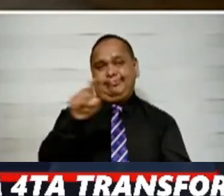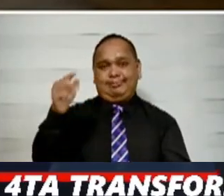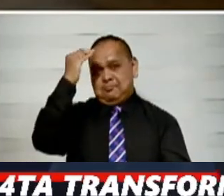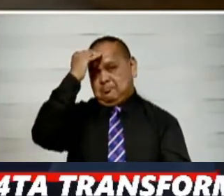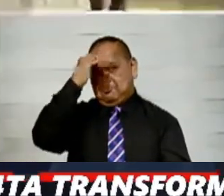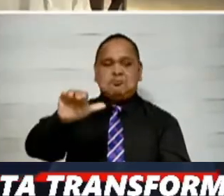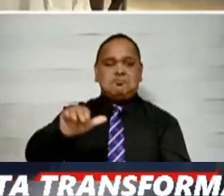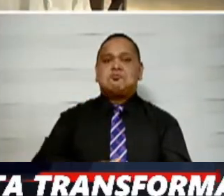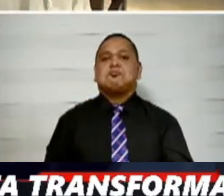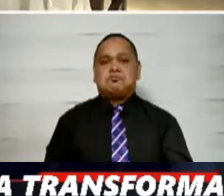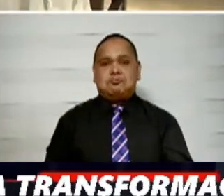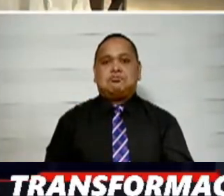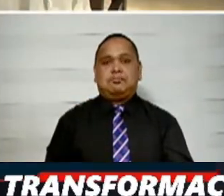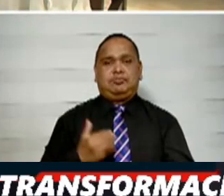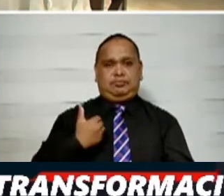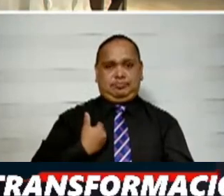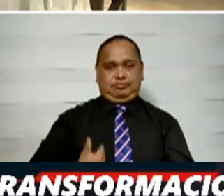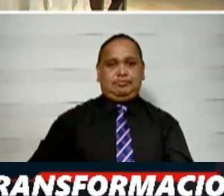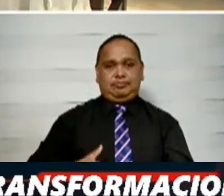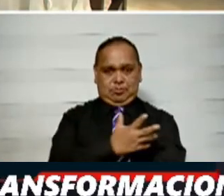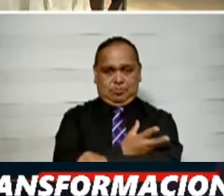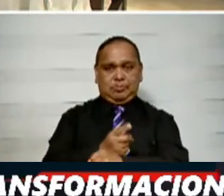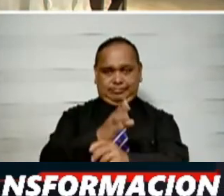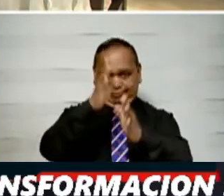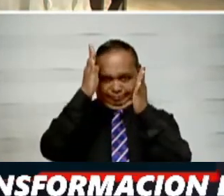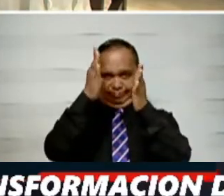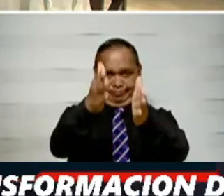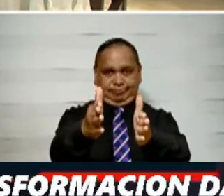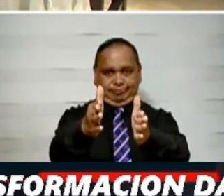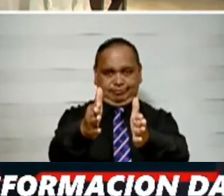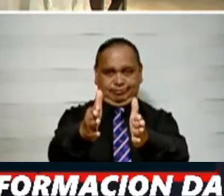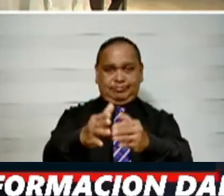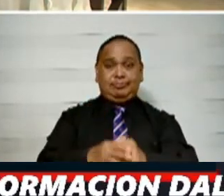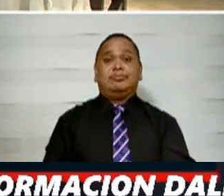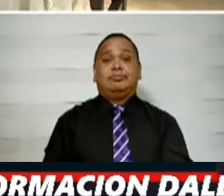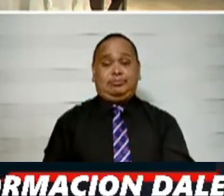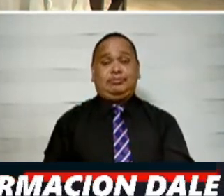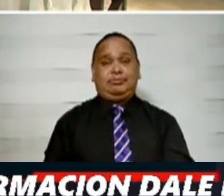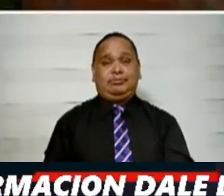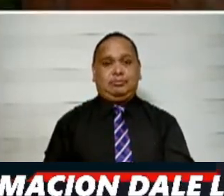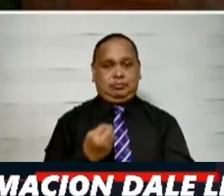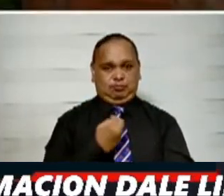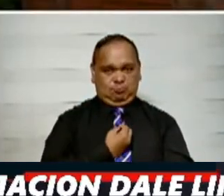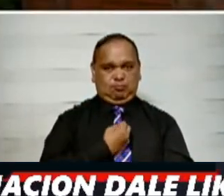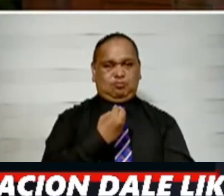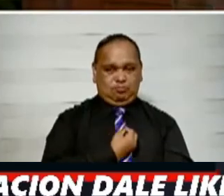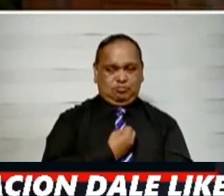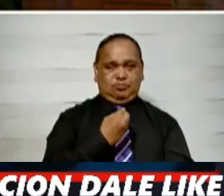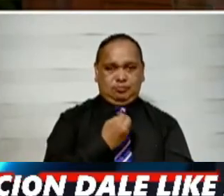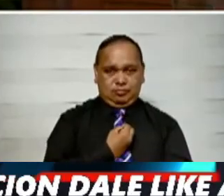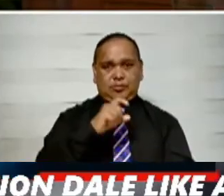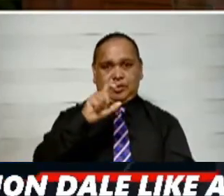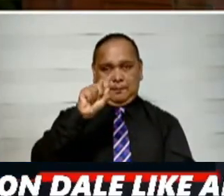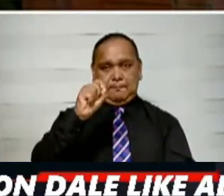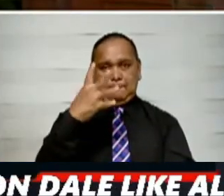Nacho. Es. Yo voy derecho y no me quito, ¿no? Así que soy de resistencia. Aguantamos 24 años